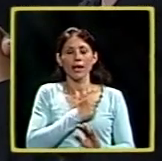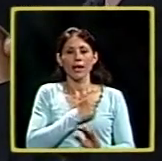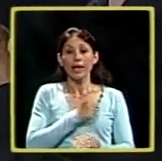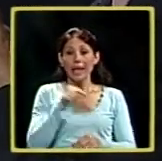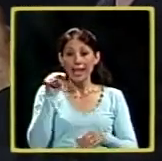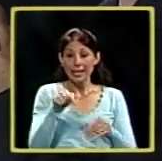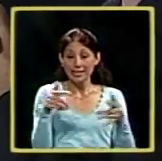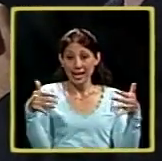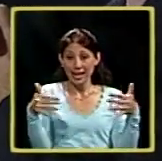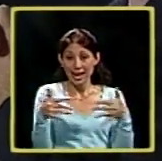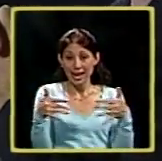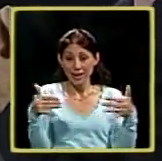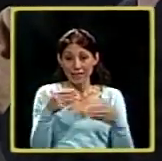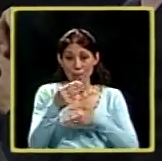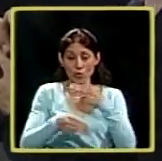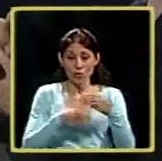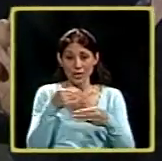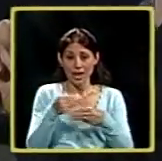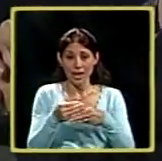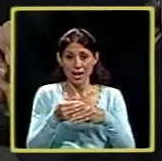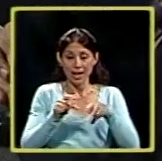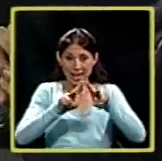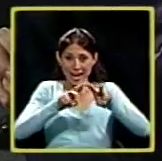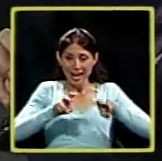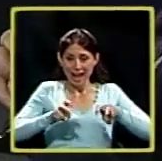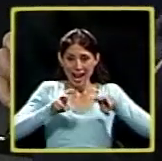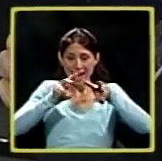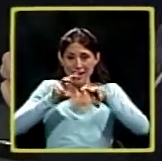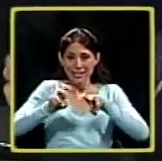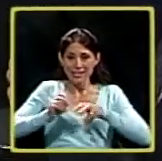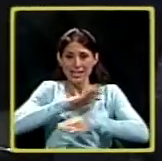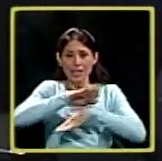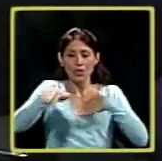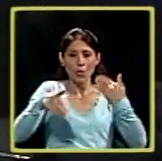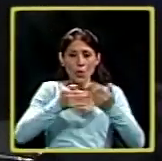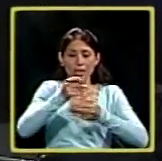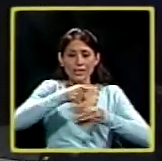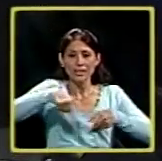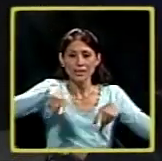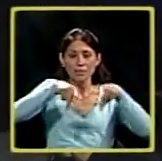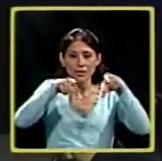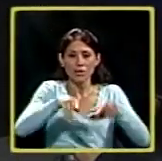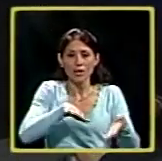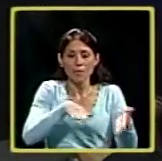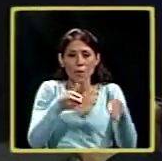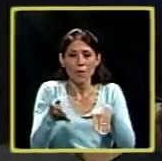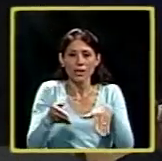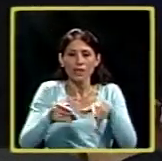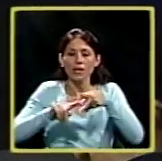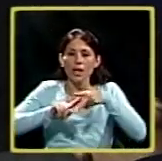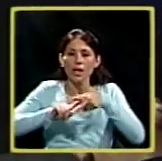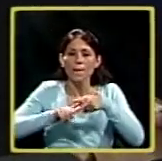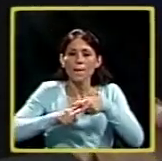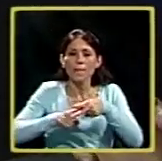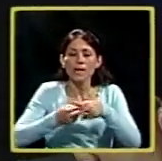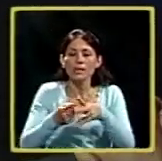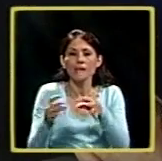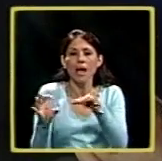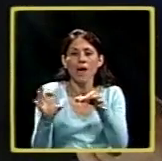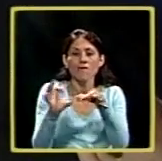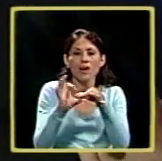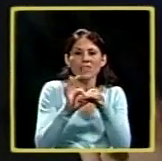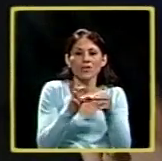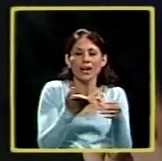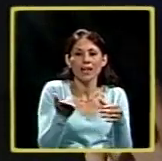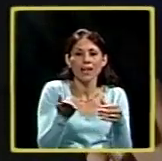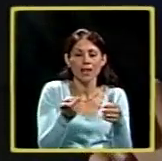esta guerra mundial, el análisis de esta mortalidad, empieza a relacionar la responsabilidad del